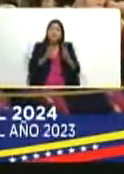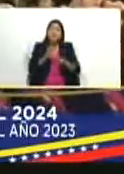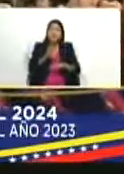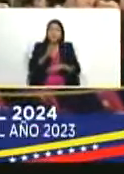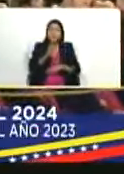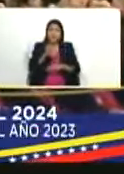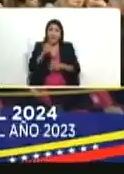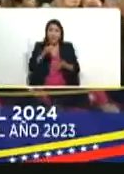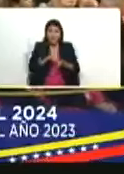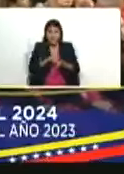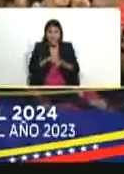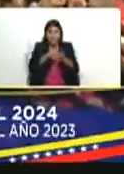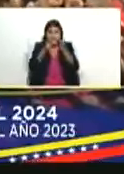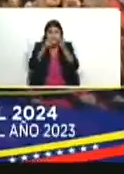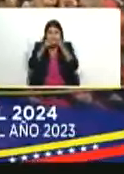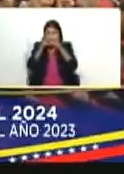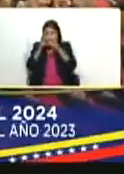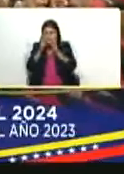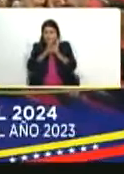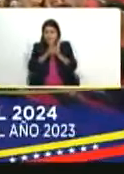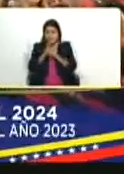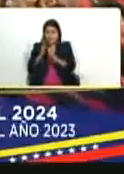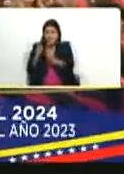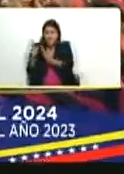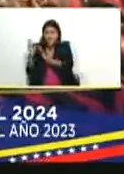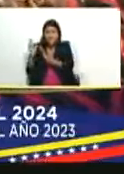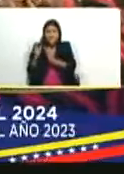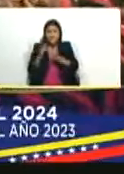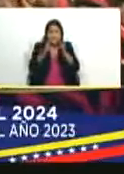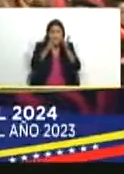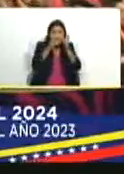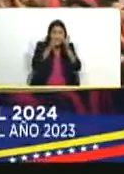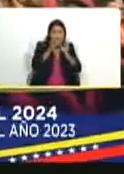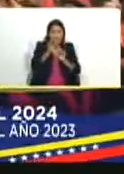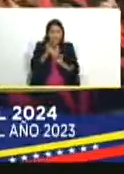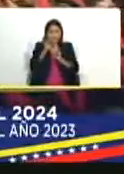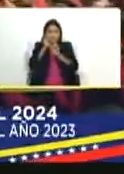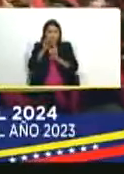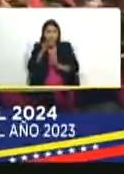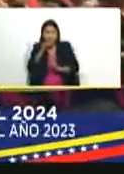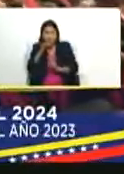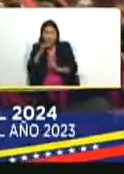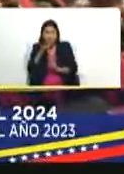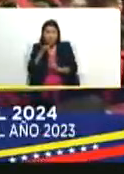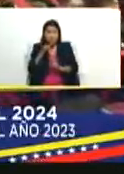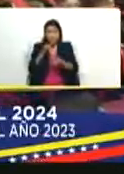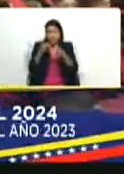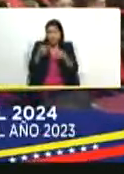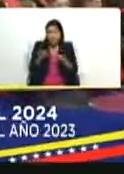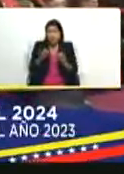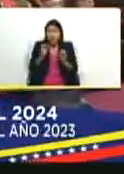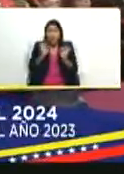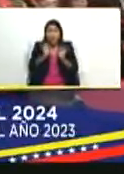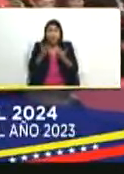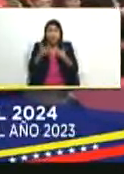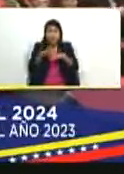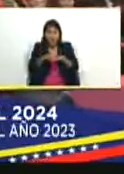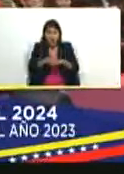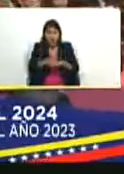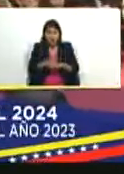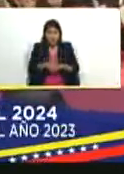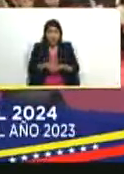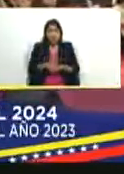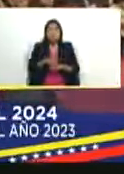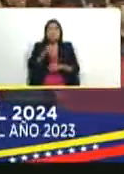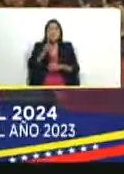345.074 inspecciones, clasificadas en inspecciones de vigilancia especiales por denuncias ordinarias e integrales. Asimismo, en